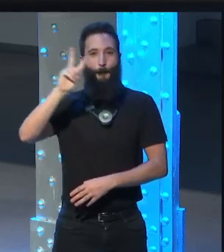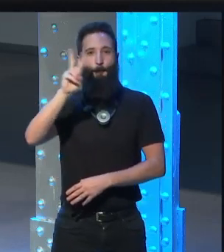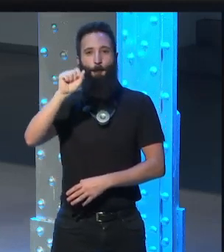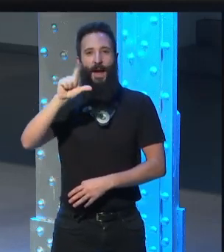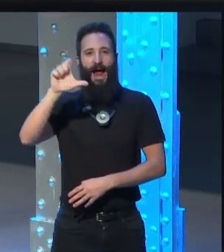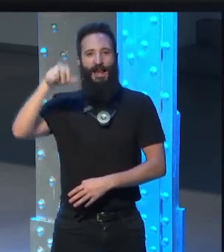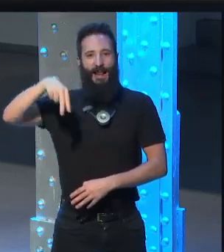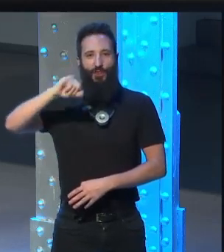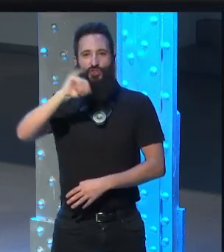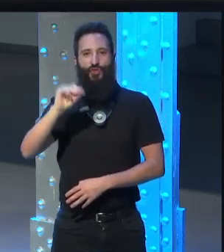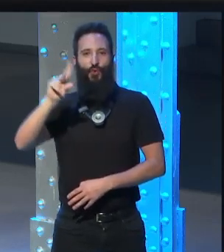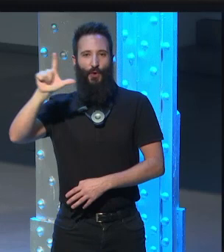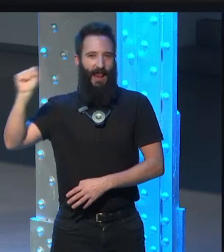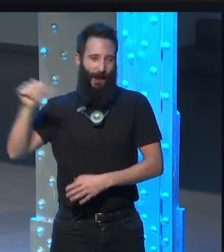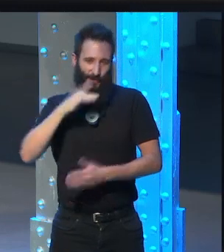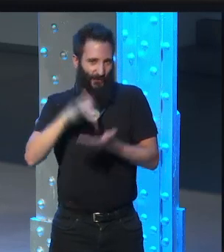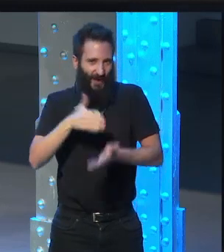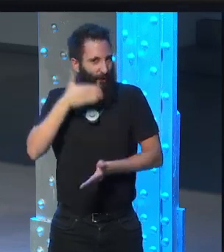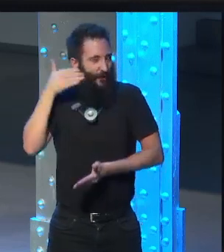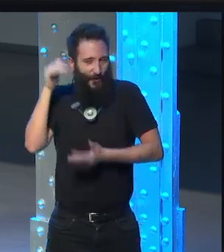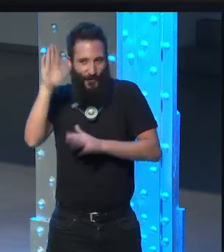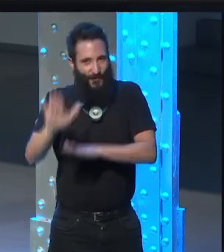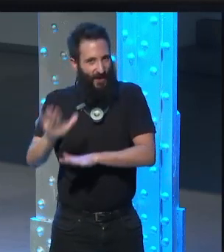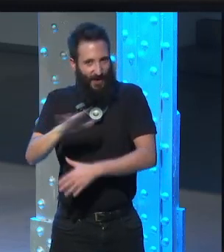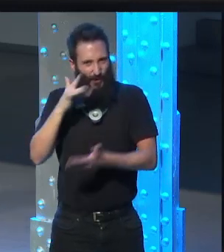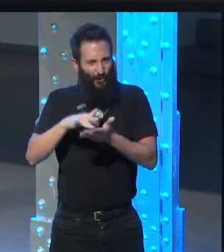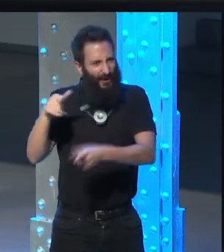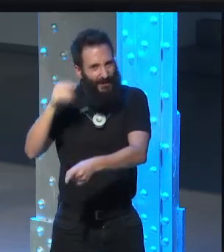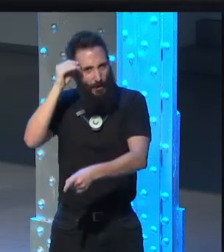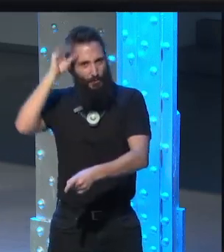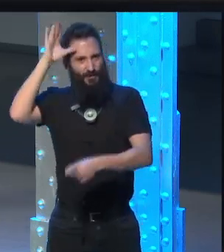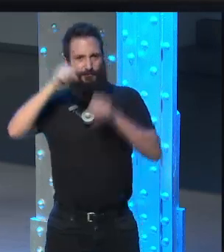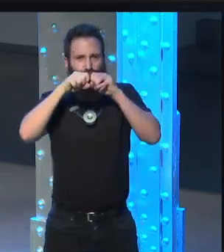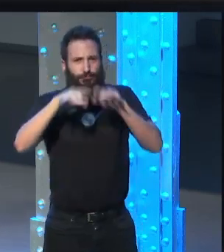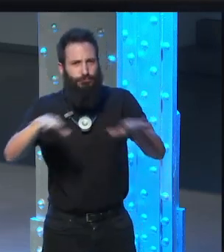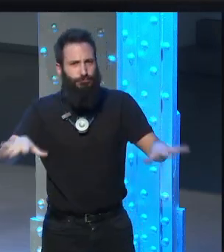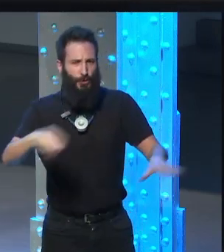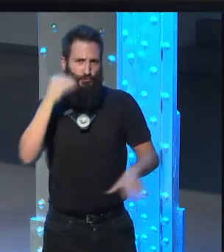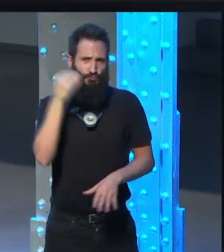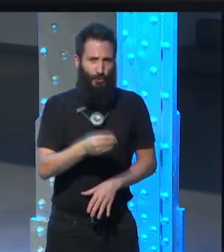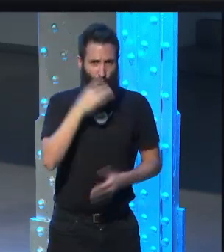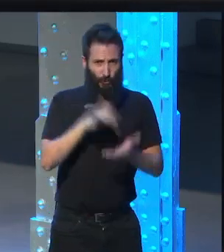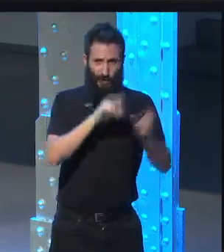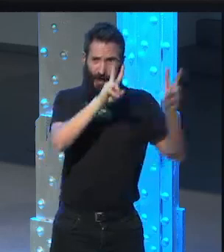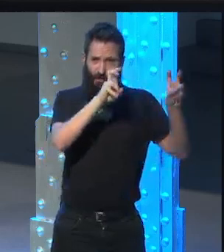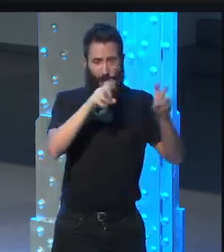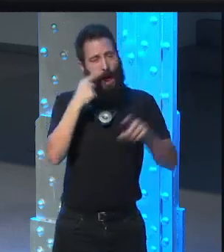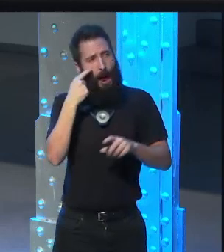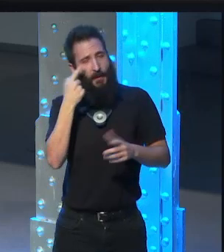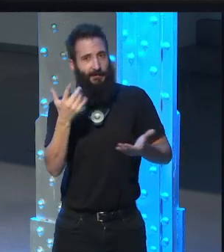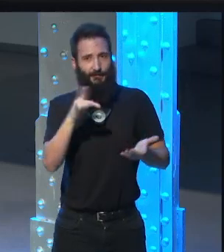con nosotros. Agradecerle que esté aquí, porque la capacidad que tiene de divulgación de este tema tan a